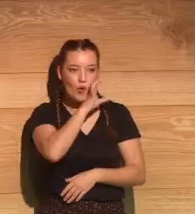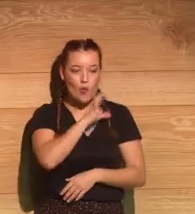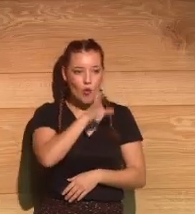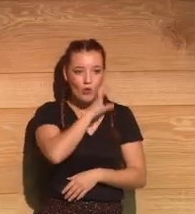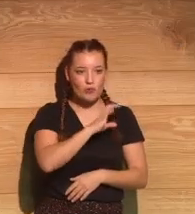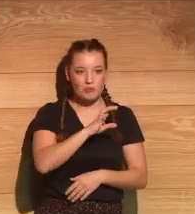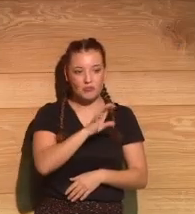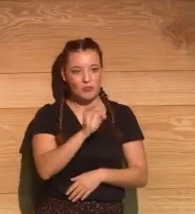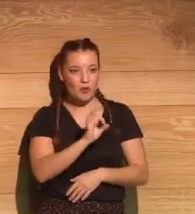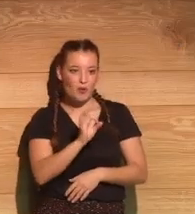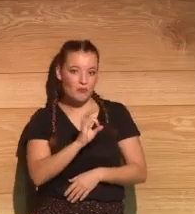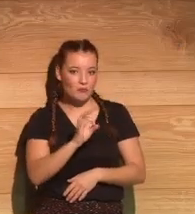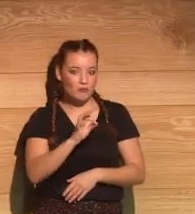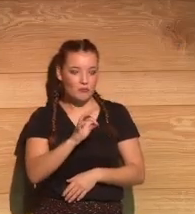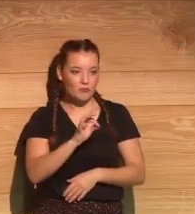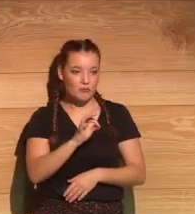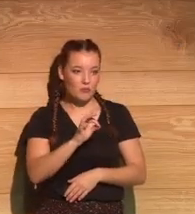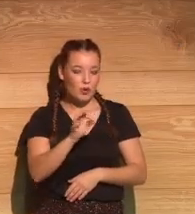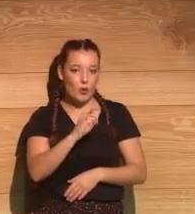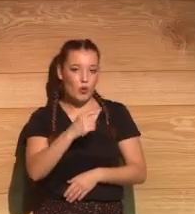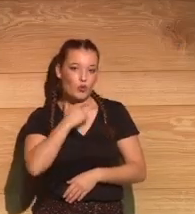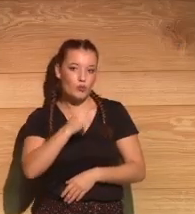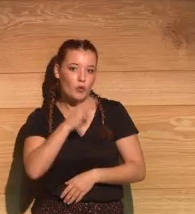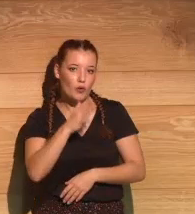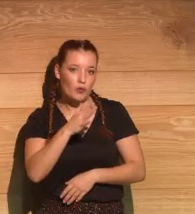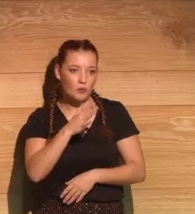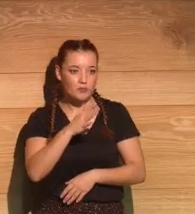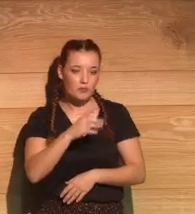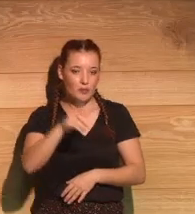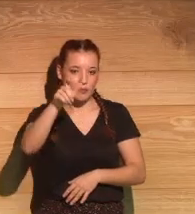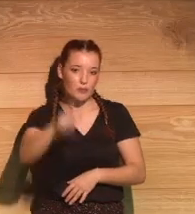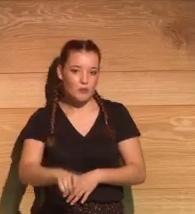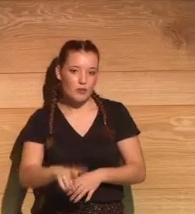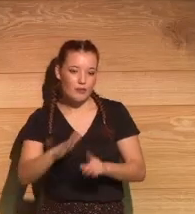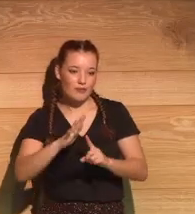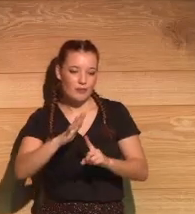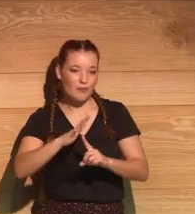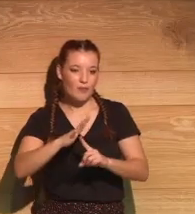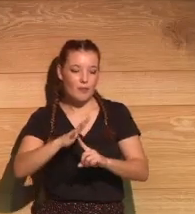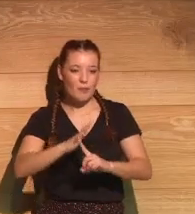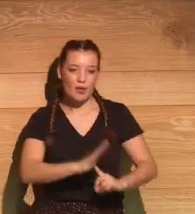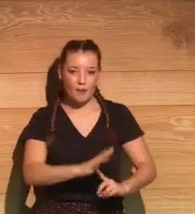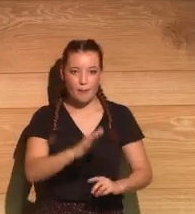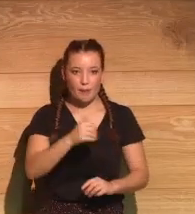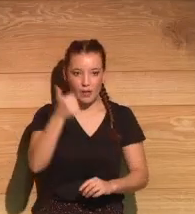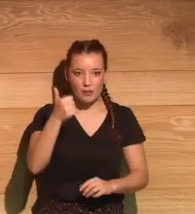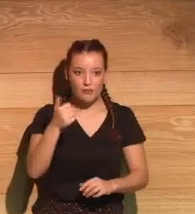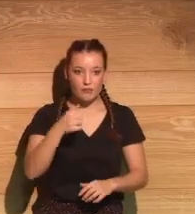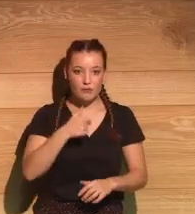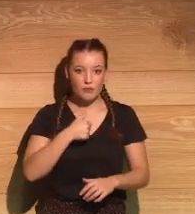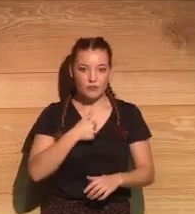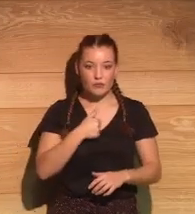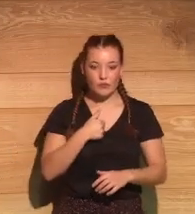calidad interpretativa, por mi gusto por las figuras un poco más marginales dentro de mi propio canon filosófico. Entonces yo he estado leyendo todo